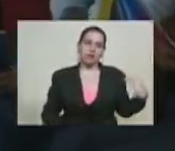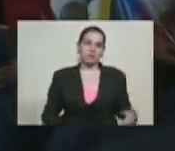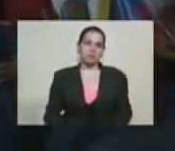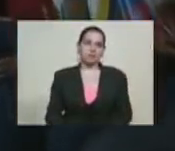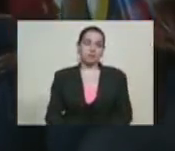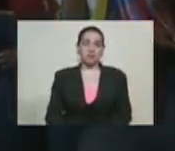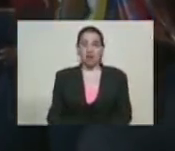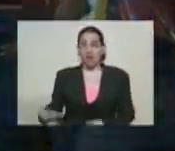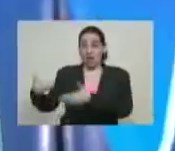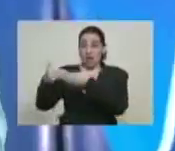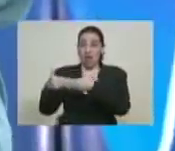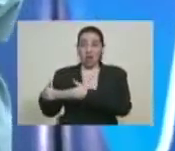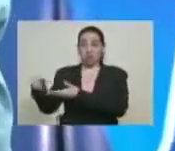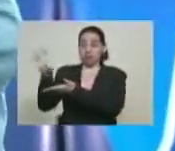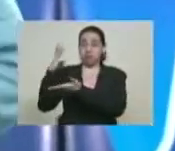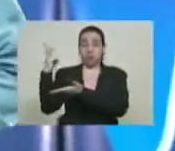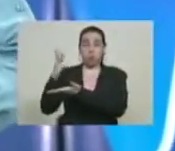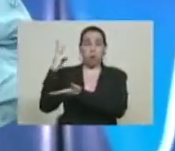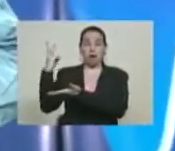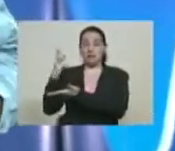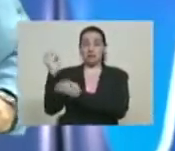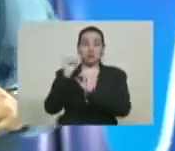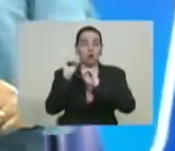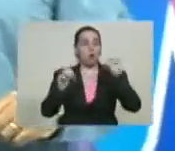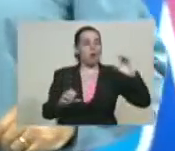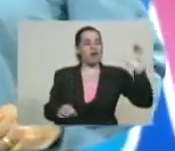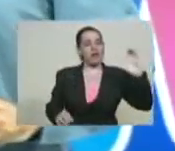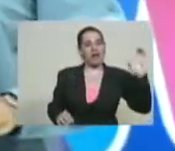¿En Washington o en Caracas?